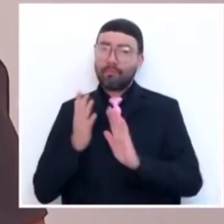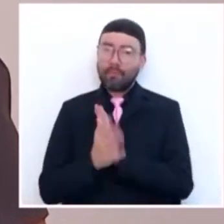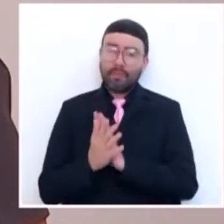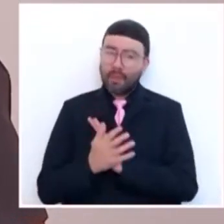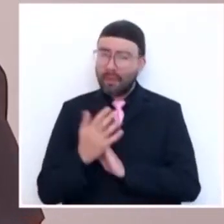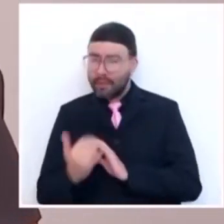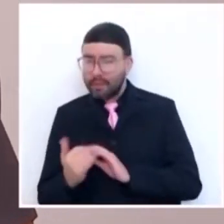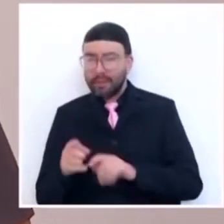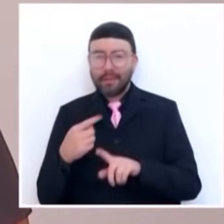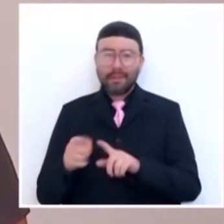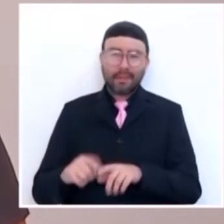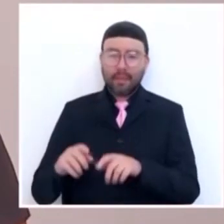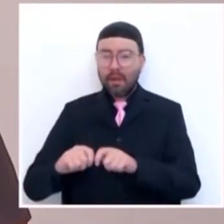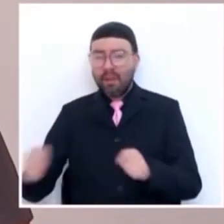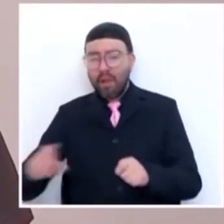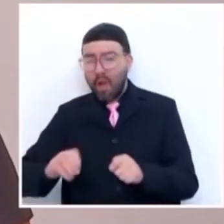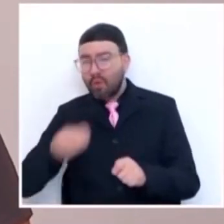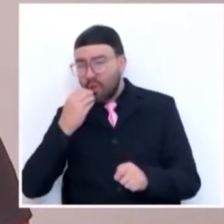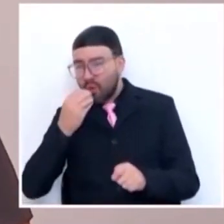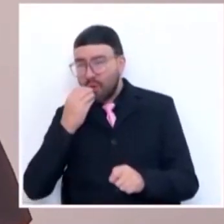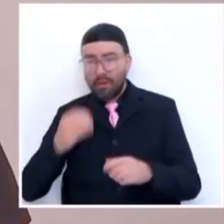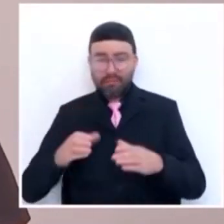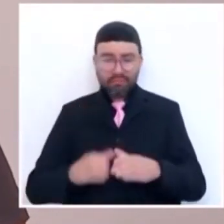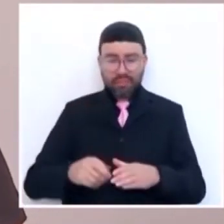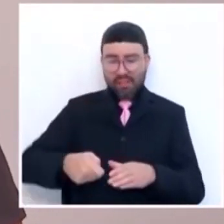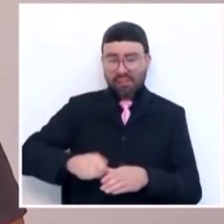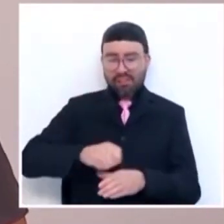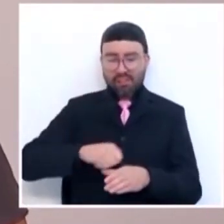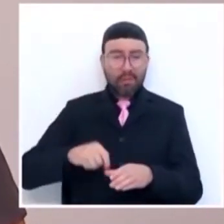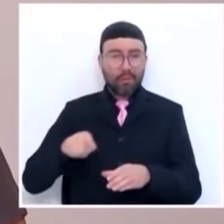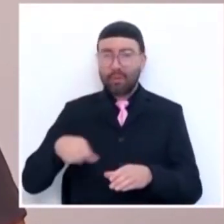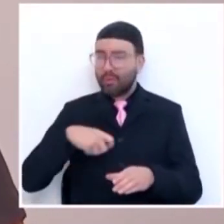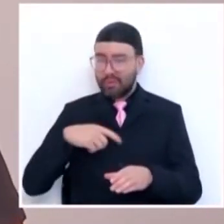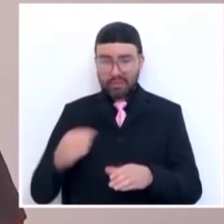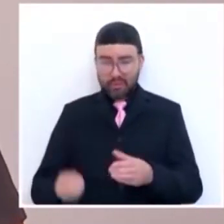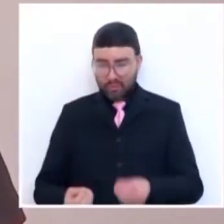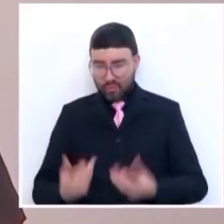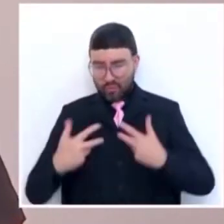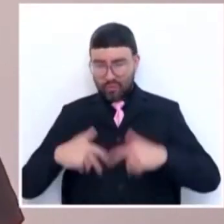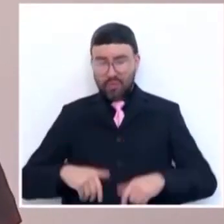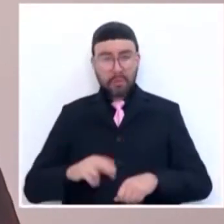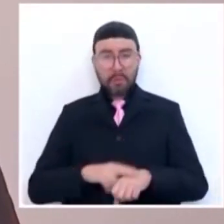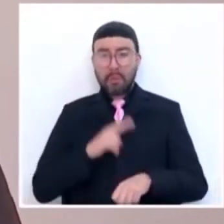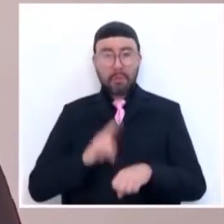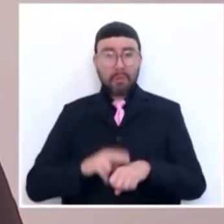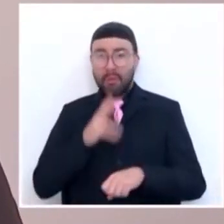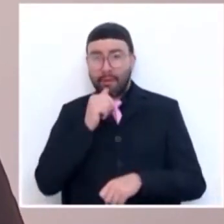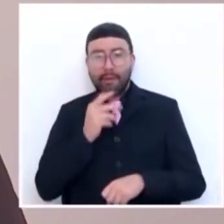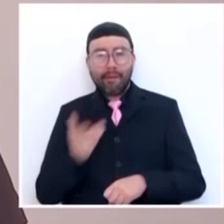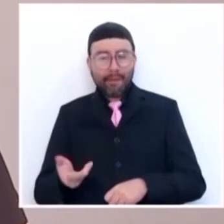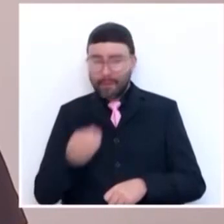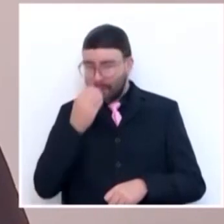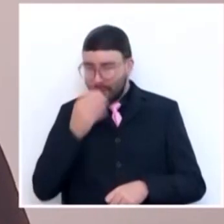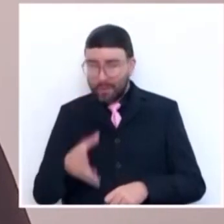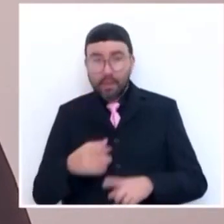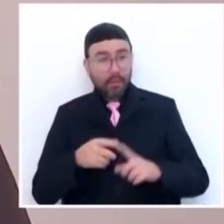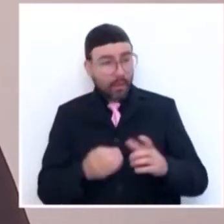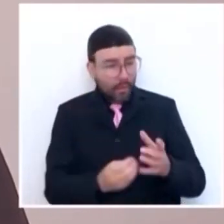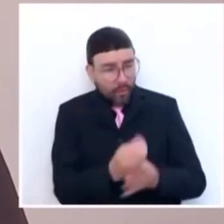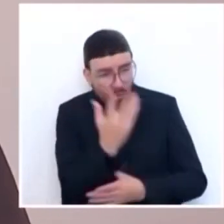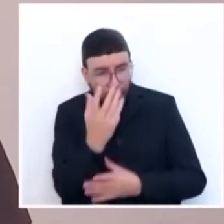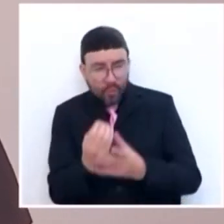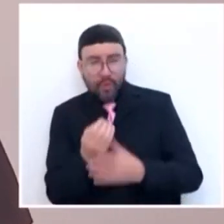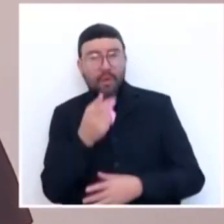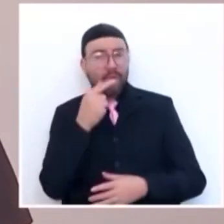productos que son procesados o que ya no tienen nutrientes naturales. Pero si le damos información de la naturaleza, de las plantas, de